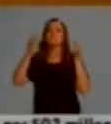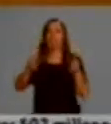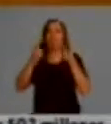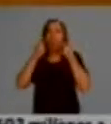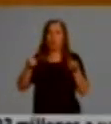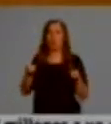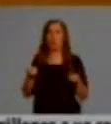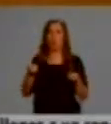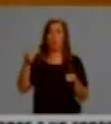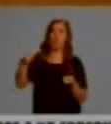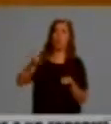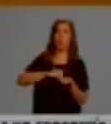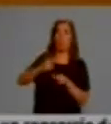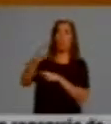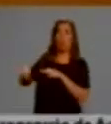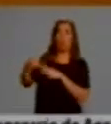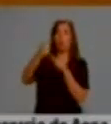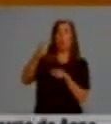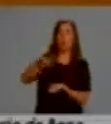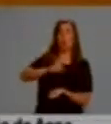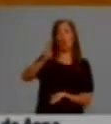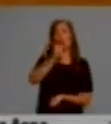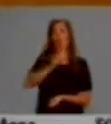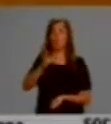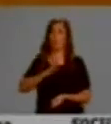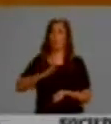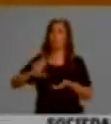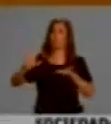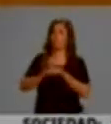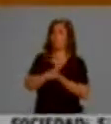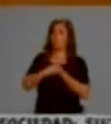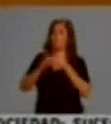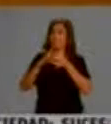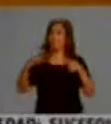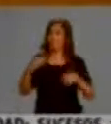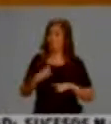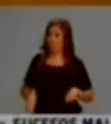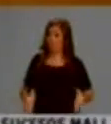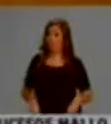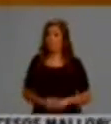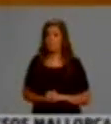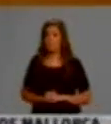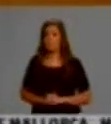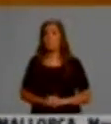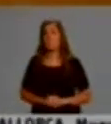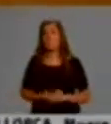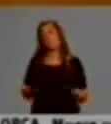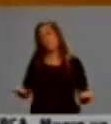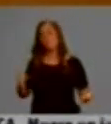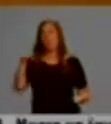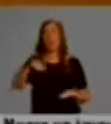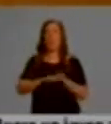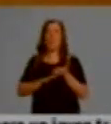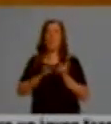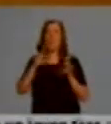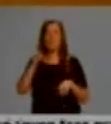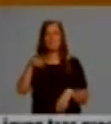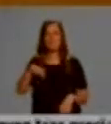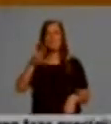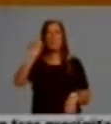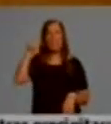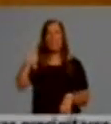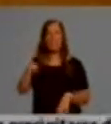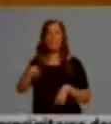control y no controladas por los partidos, que son cosas radicalmente distintas. Demasiado cainismo,